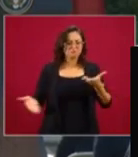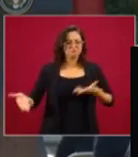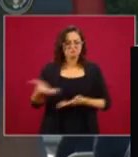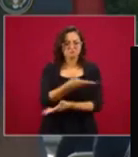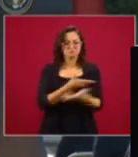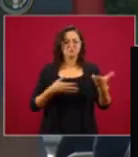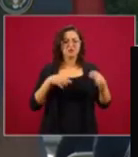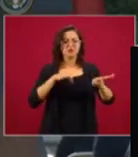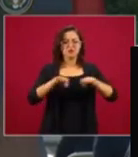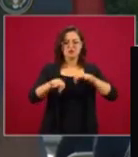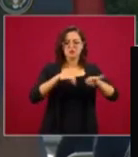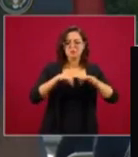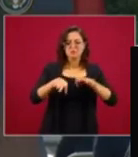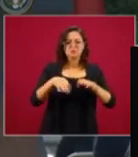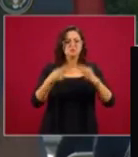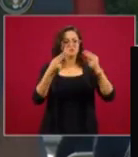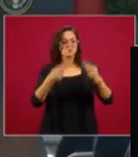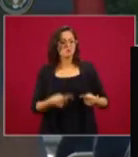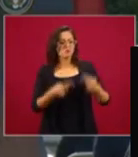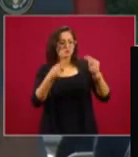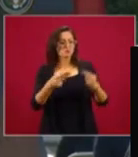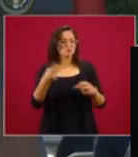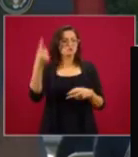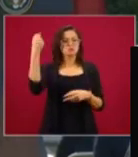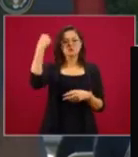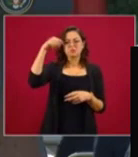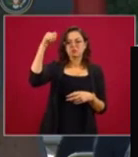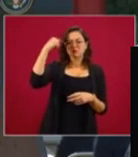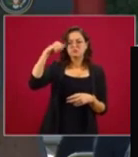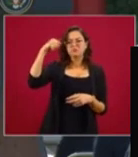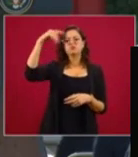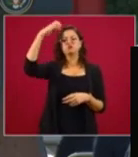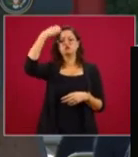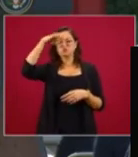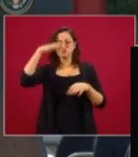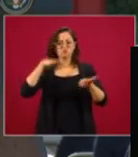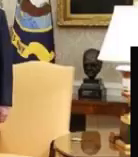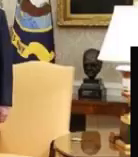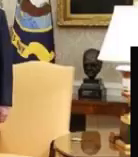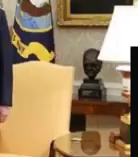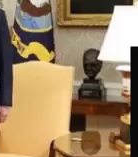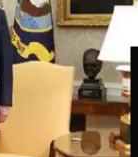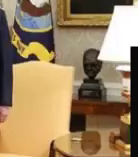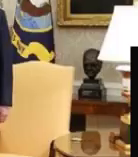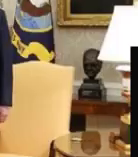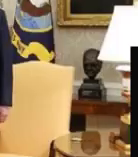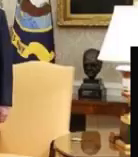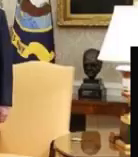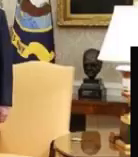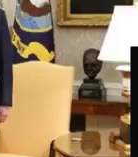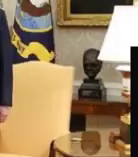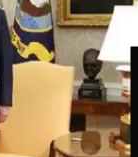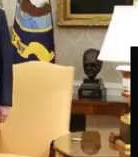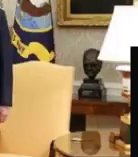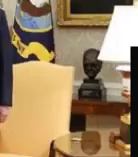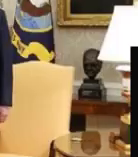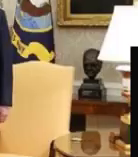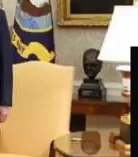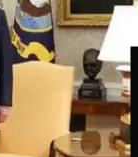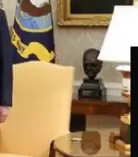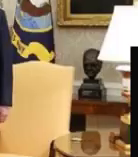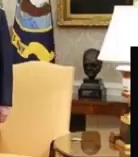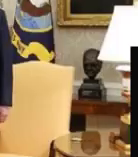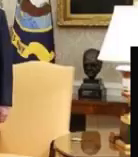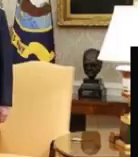quédate pendiente con nosotros, vamos a estar analizando estos y muchos temas más en los siguientes videos. Gracias por estar aquí,